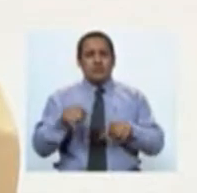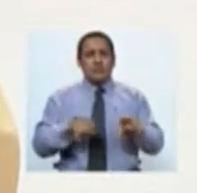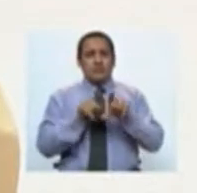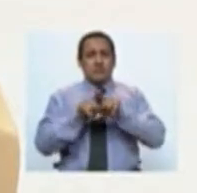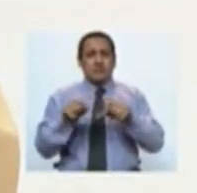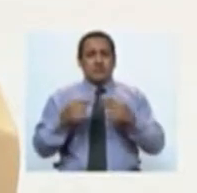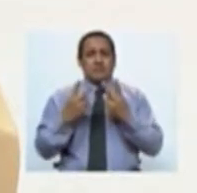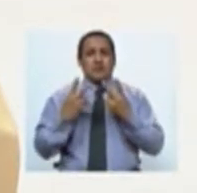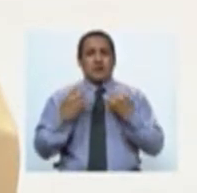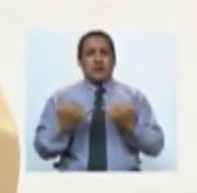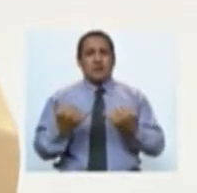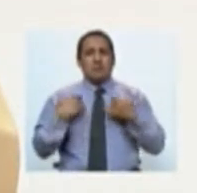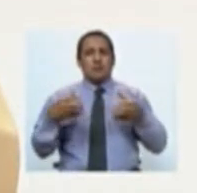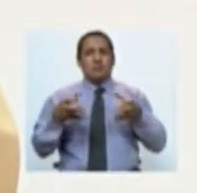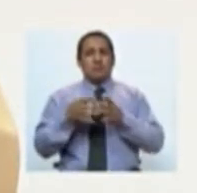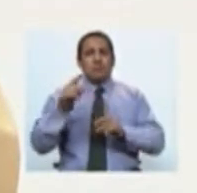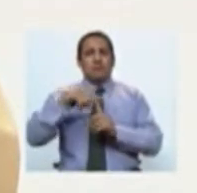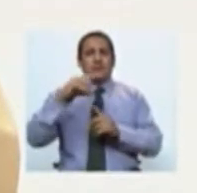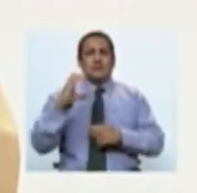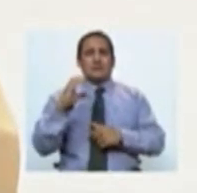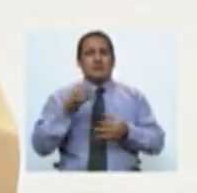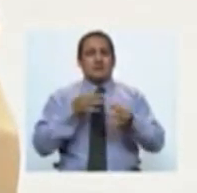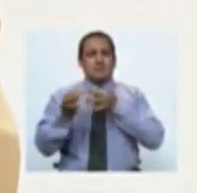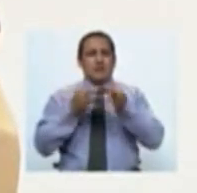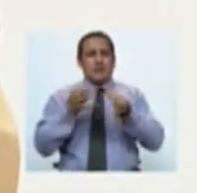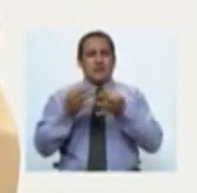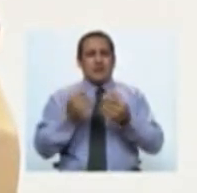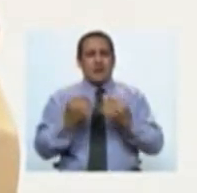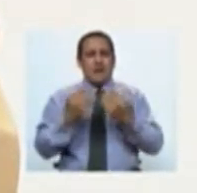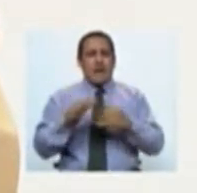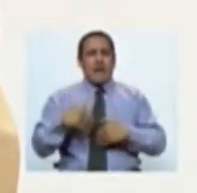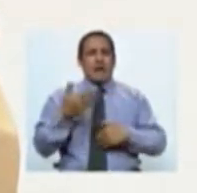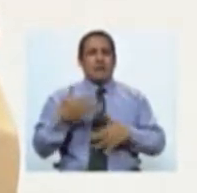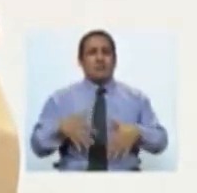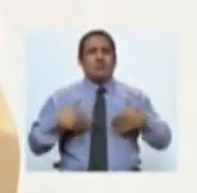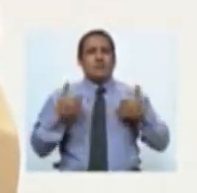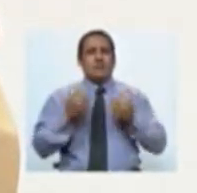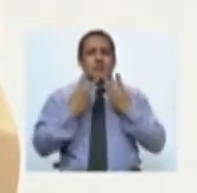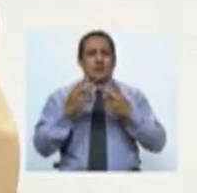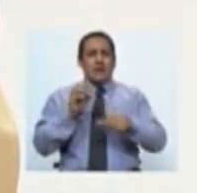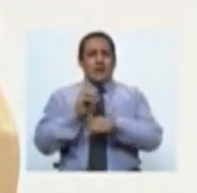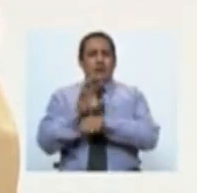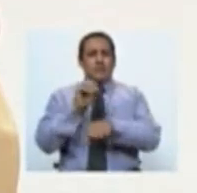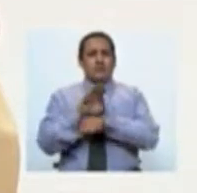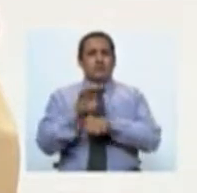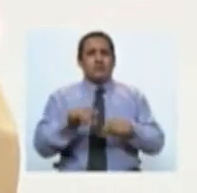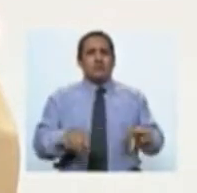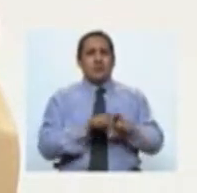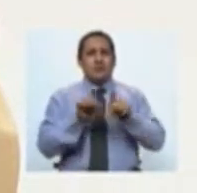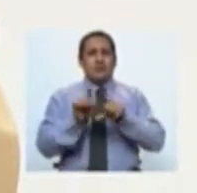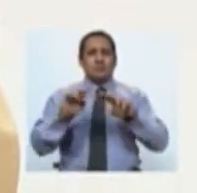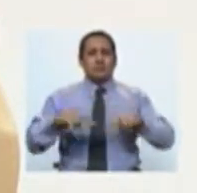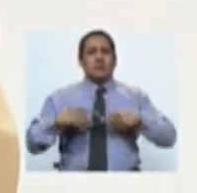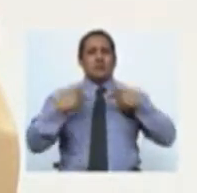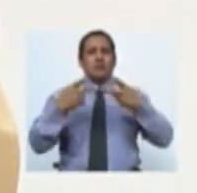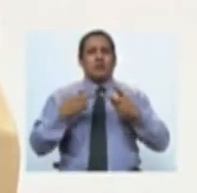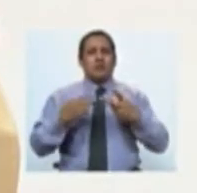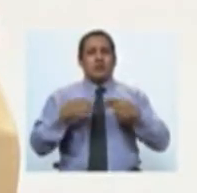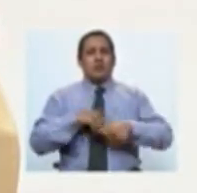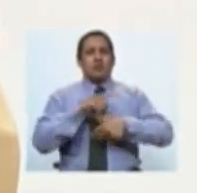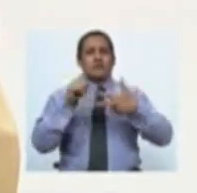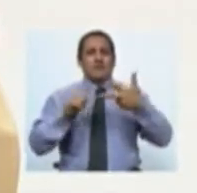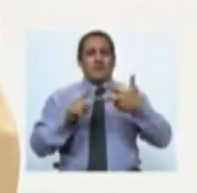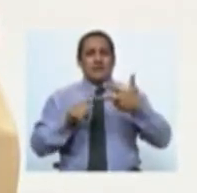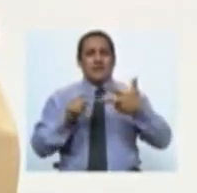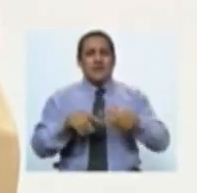también el tribunal señala que en tanto que existe la posibilidad de la capacitación y una doble o